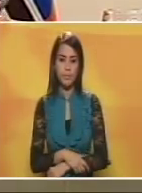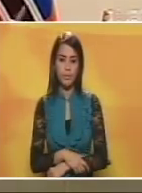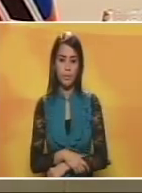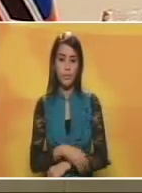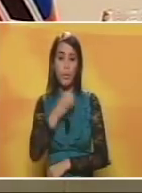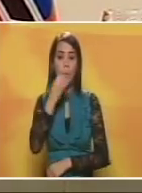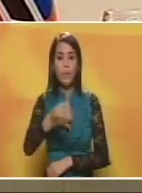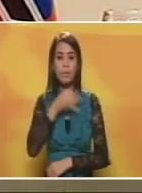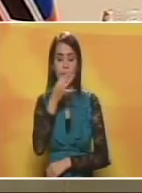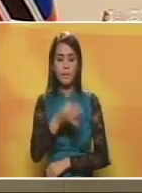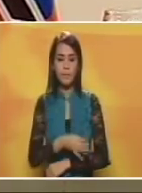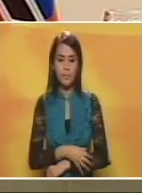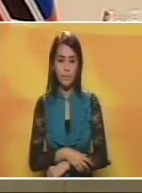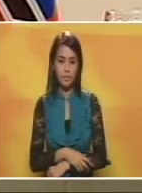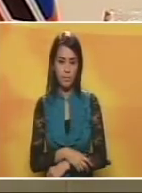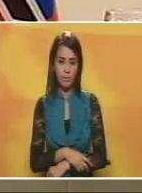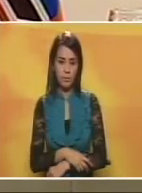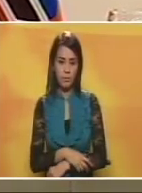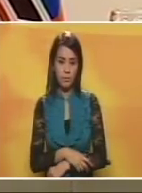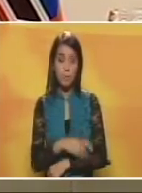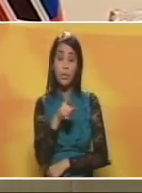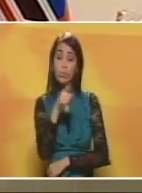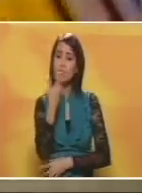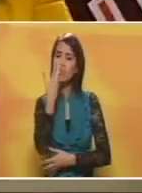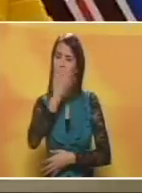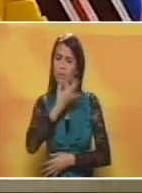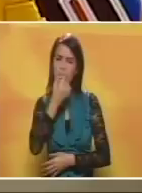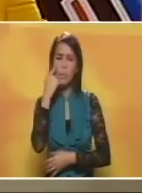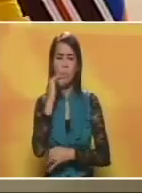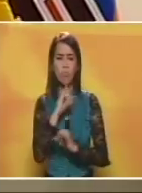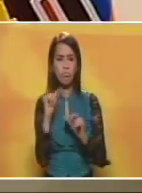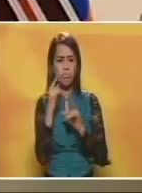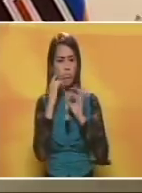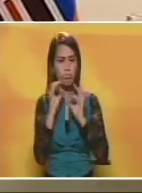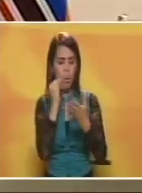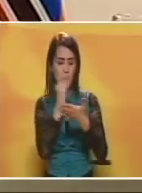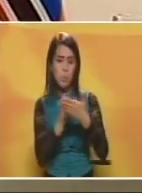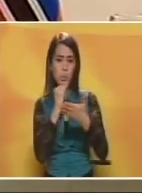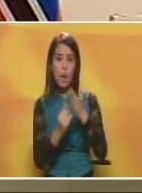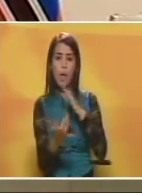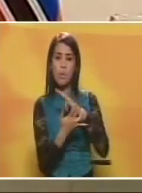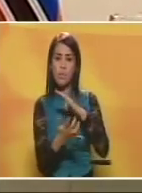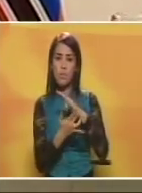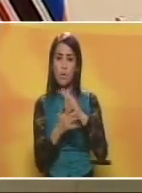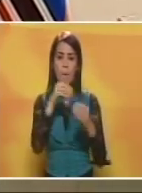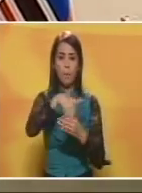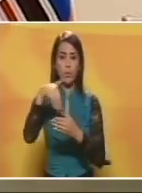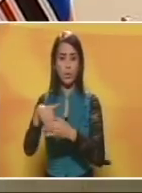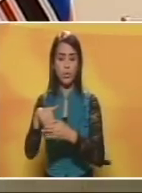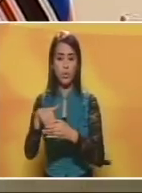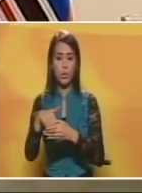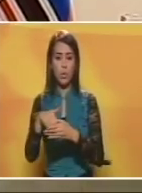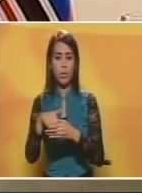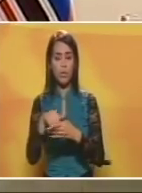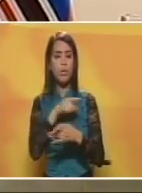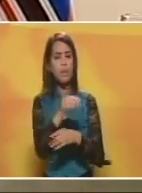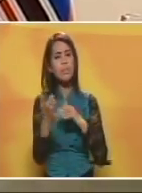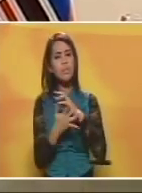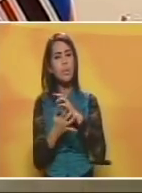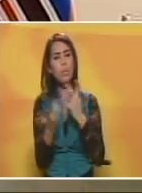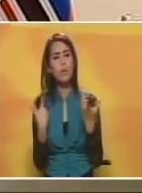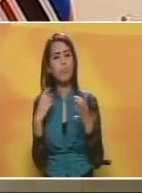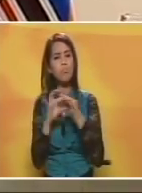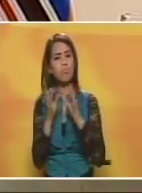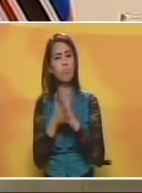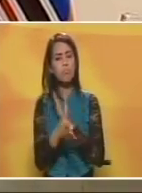Buenas tardes. En primera instancia, usted aseguraba que ya se había llevado a cabo la verificación del software de votación de las máquinas. Este software correspondía